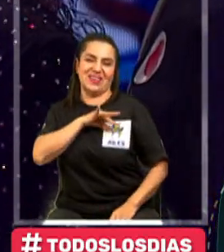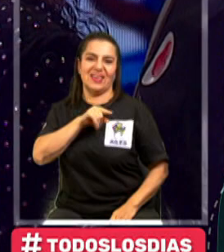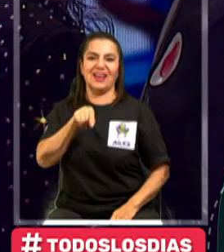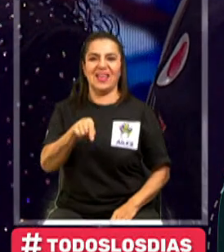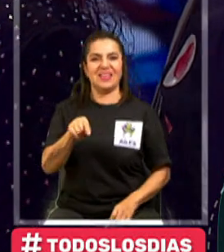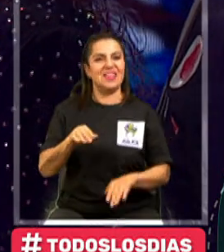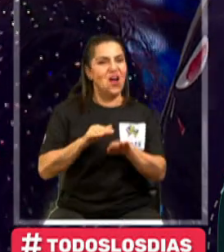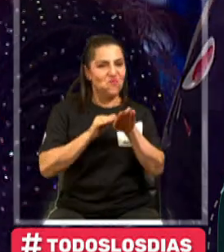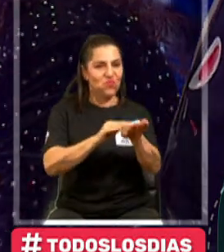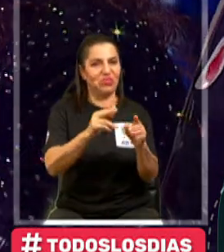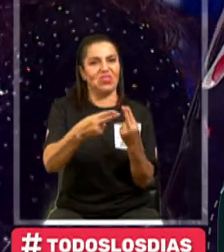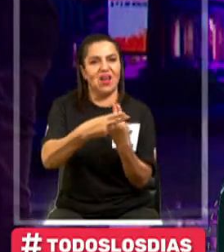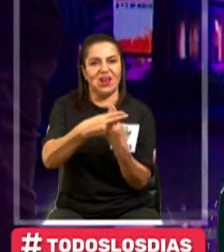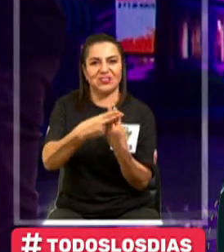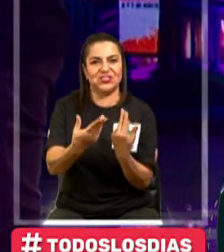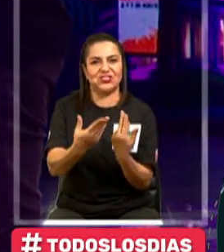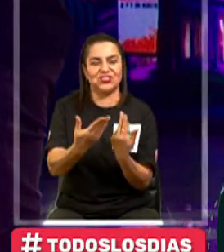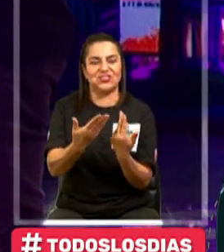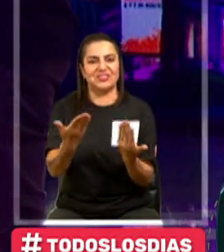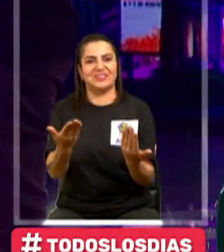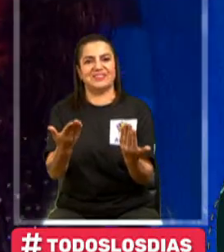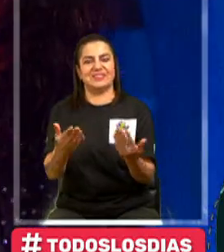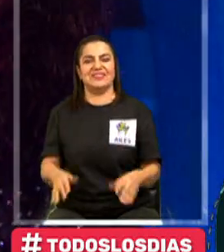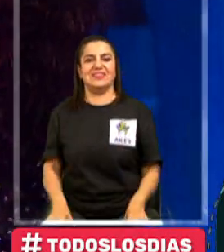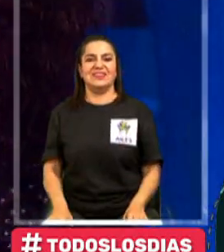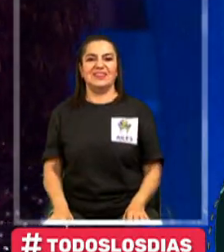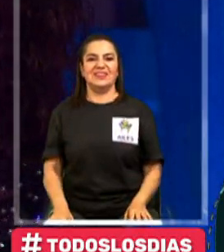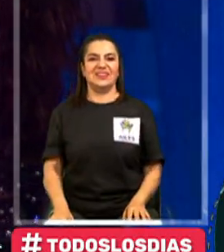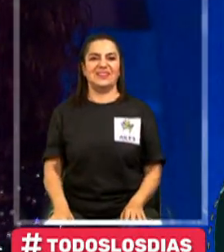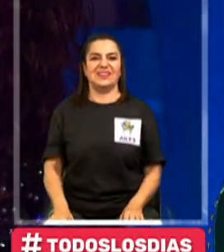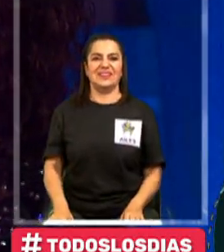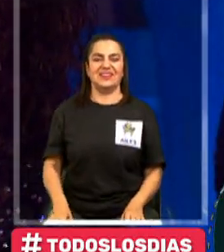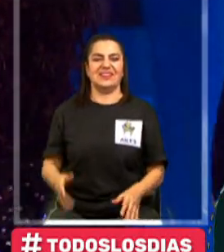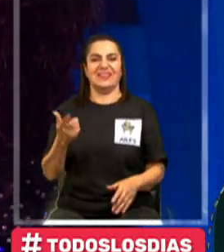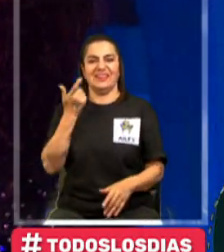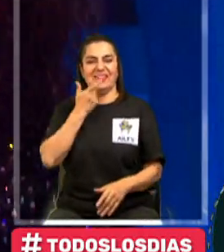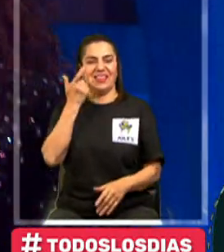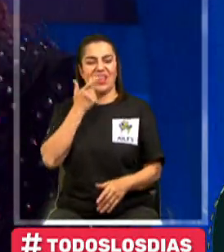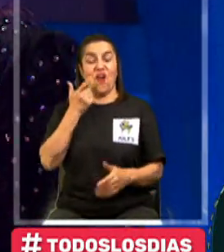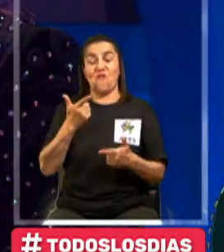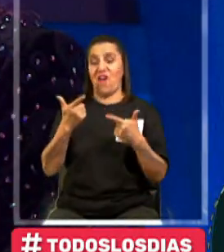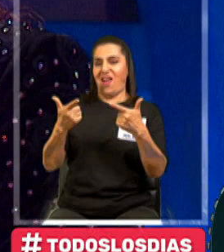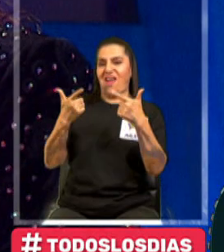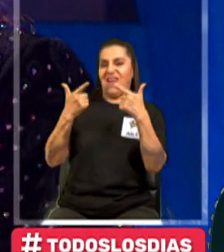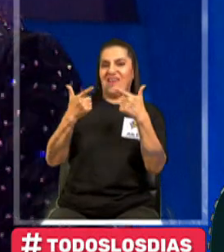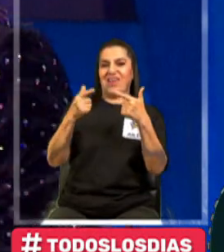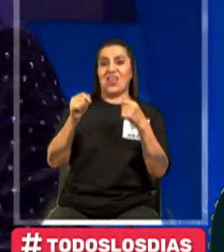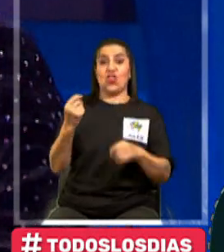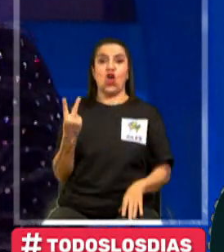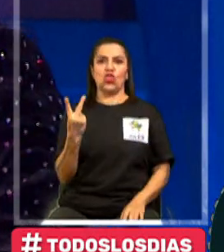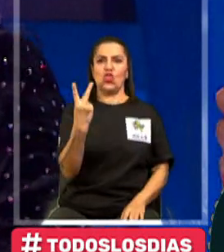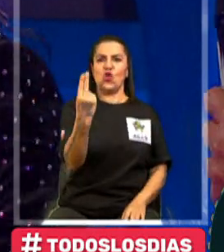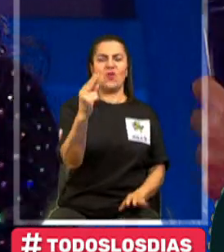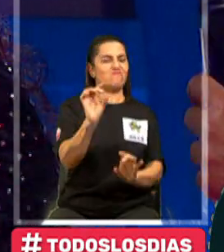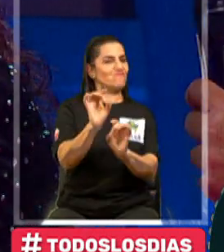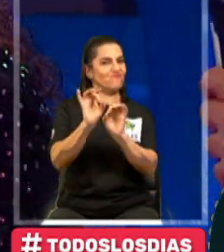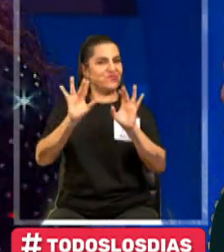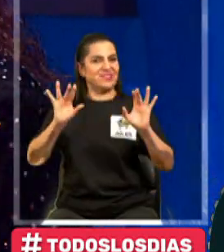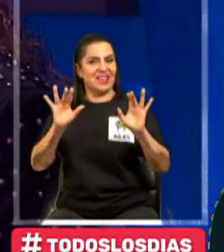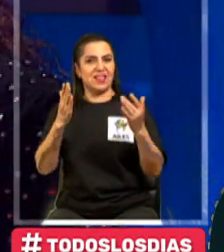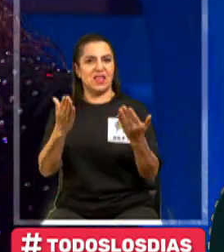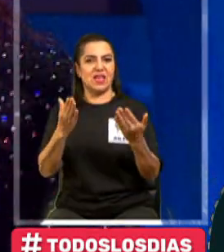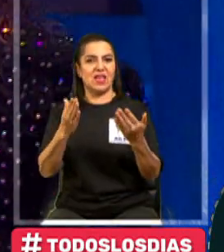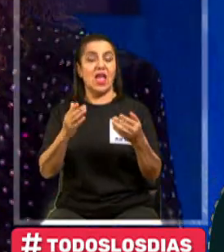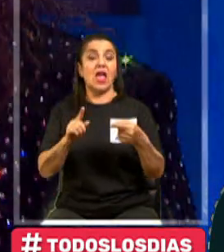están apoyando a la Teletón. ¡Brígido! Oye, brígido, brígida esta dupla extraordinaria,